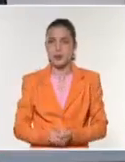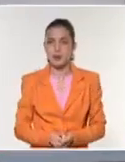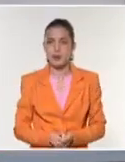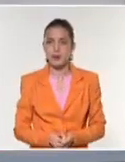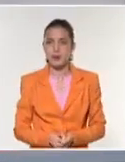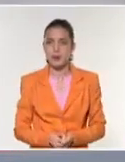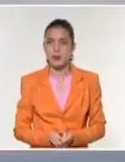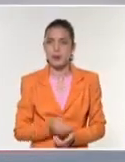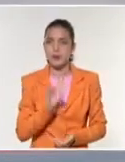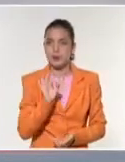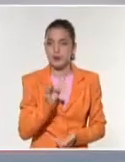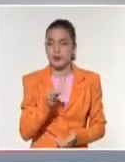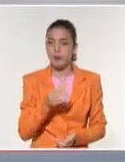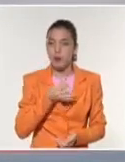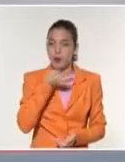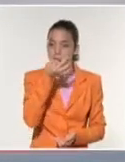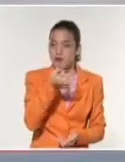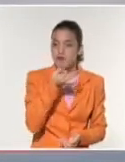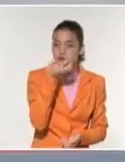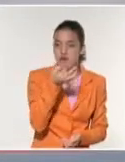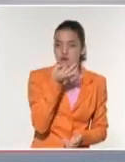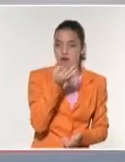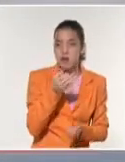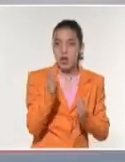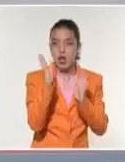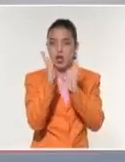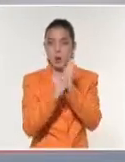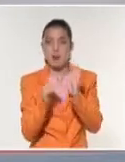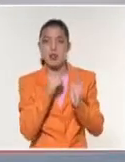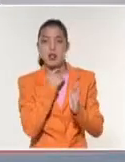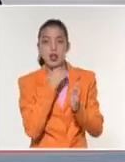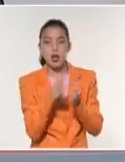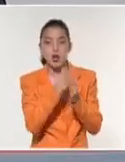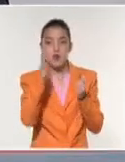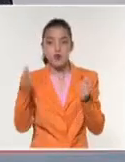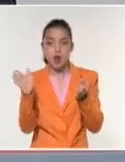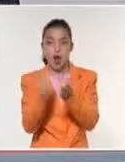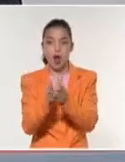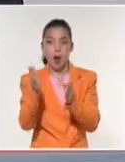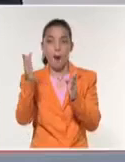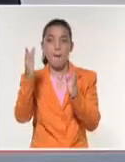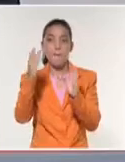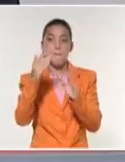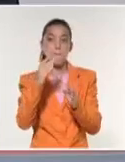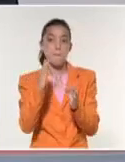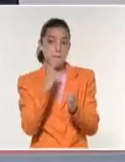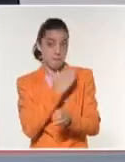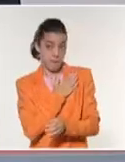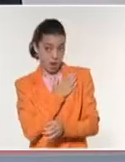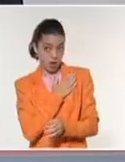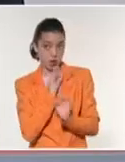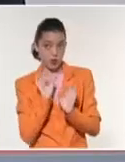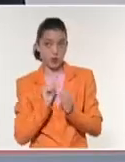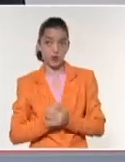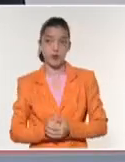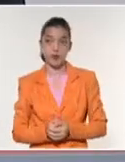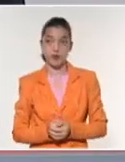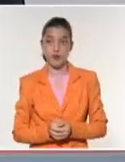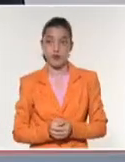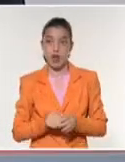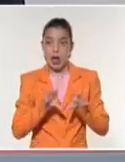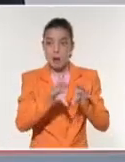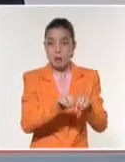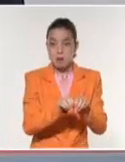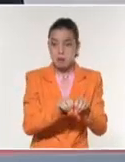Como se ha venido informando, entre los meses de enero y marzo se concedieron beneficios de excarcelación anticipada, recordemos, a